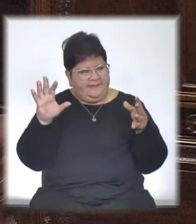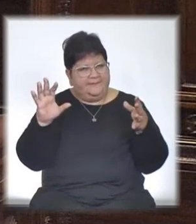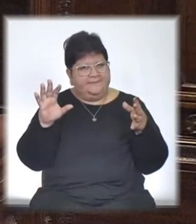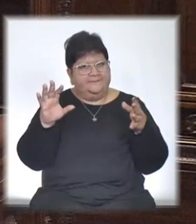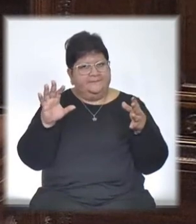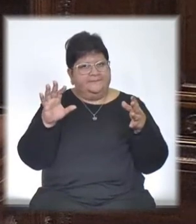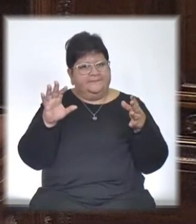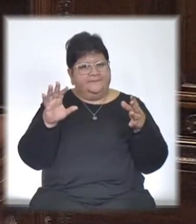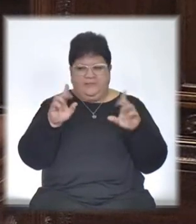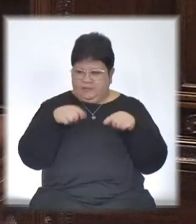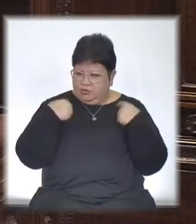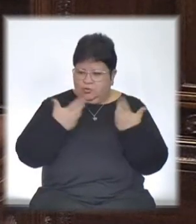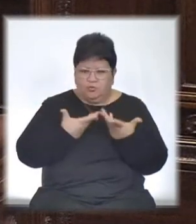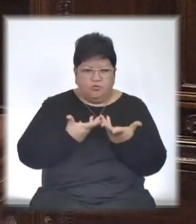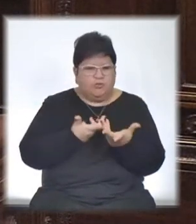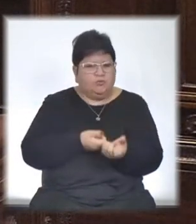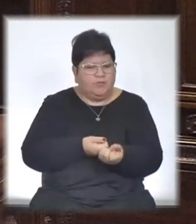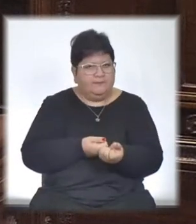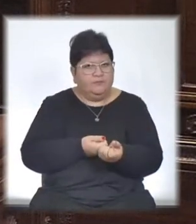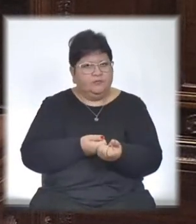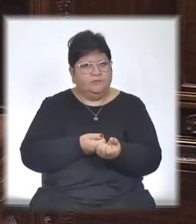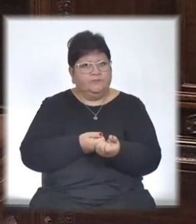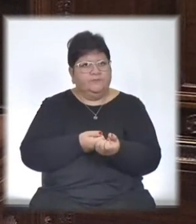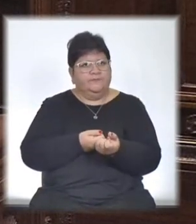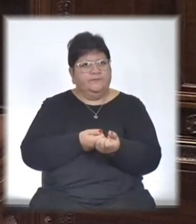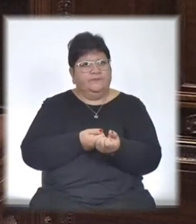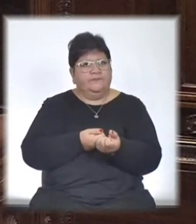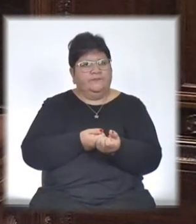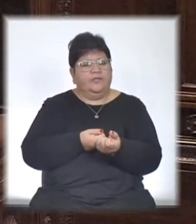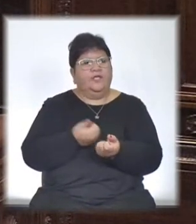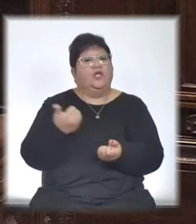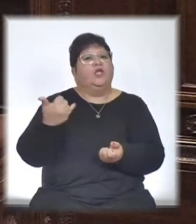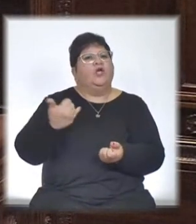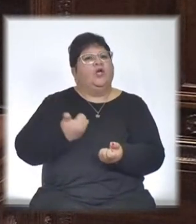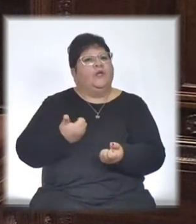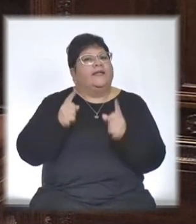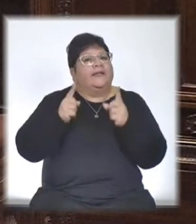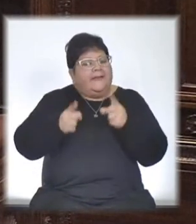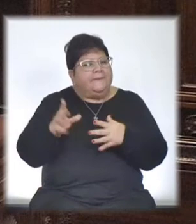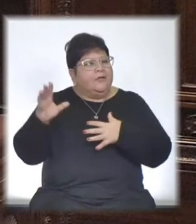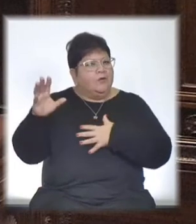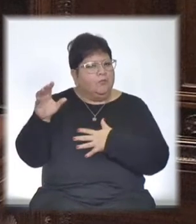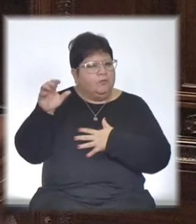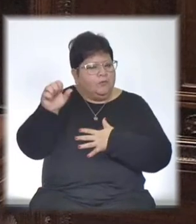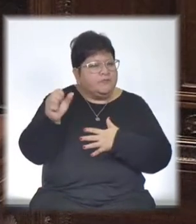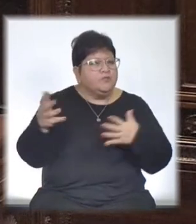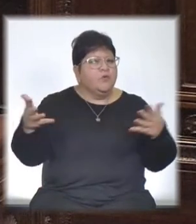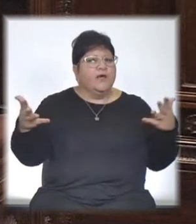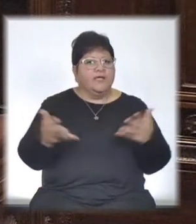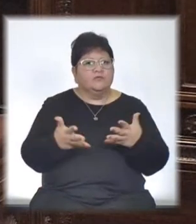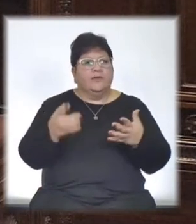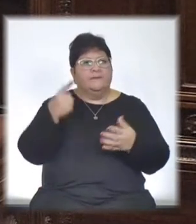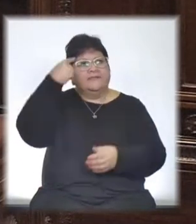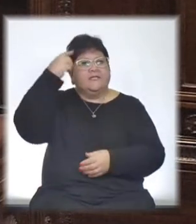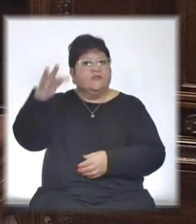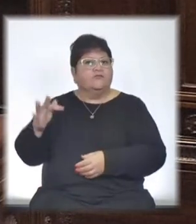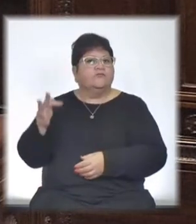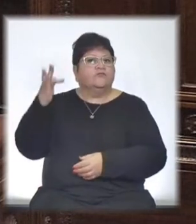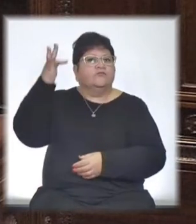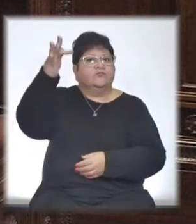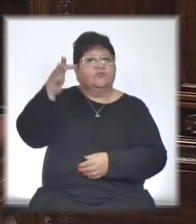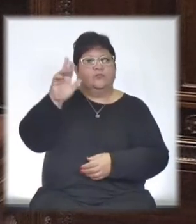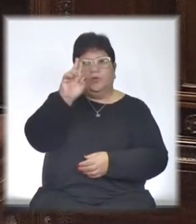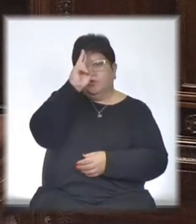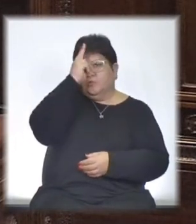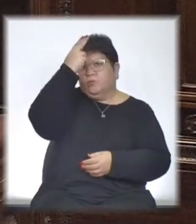ayudamos a forjar. Lo hacemos también como ratificación de nuestro compromiso actual con el futuro del país, con el